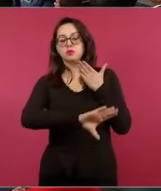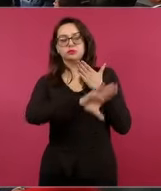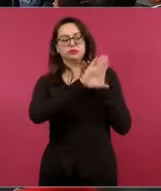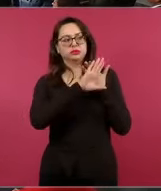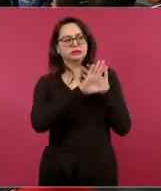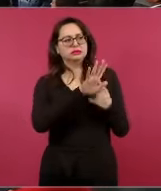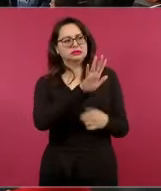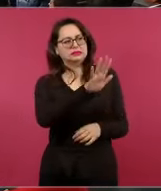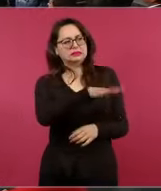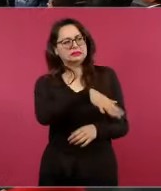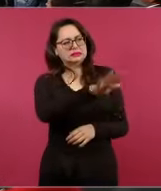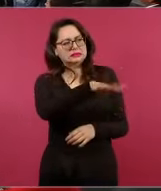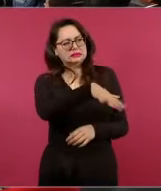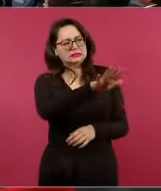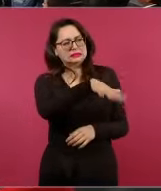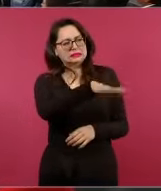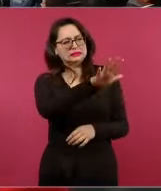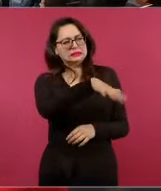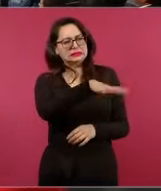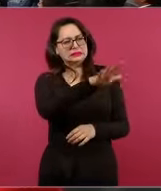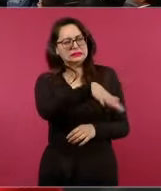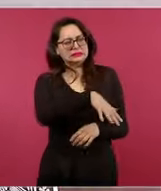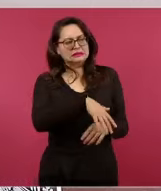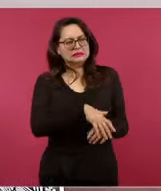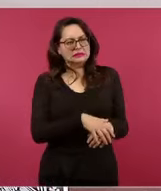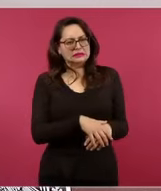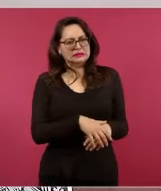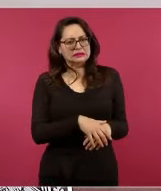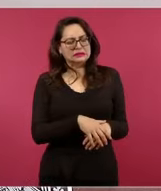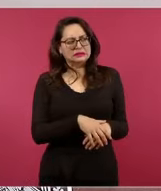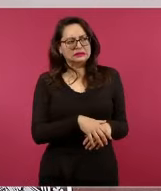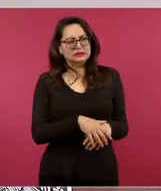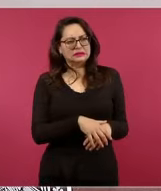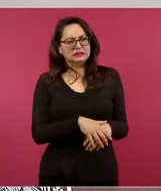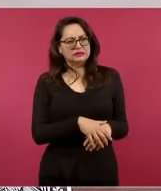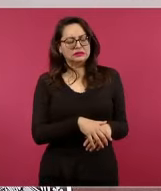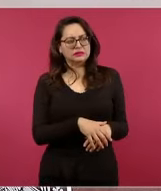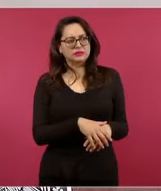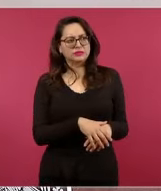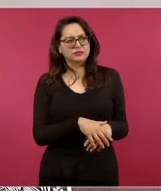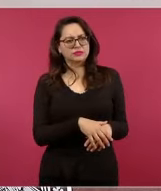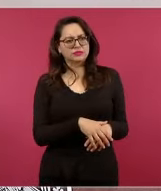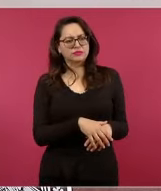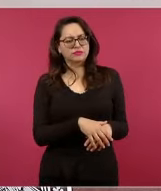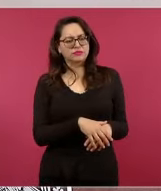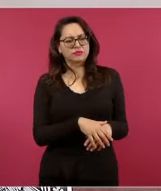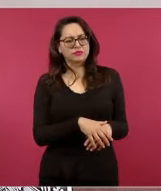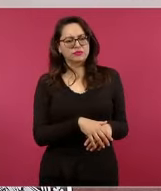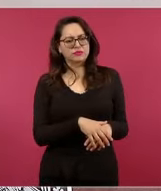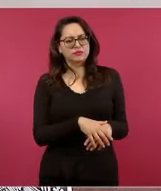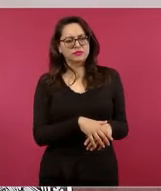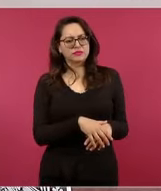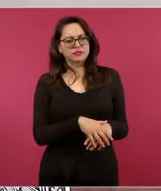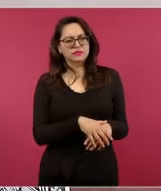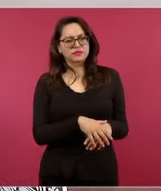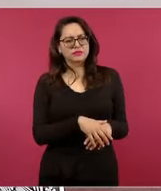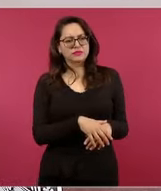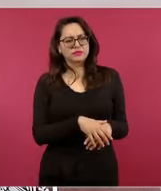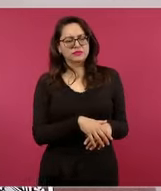la